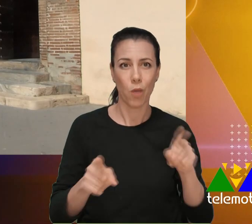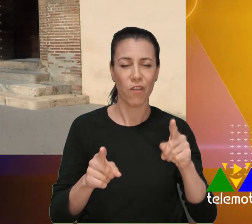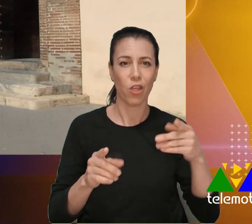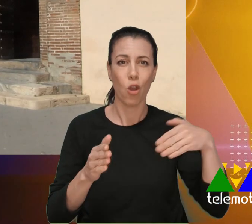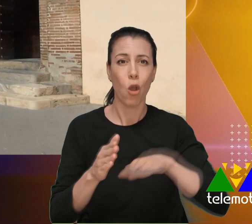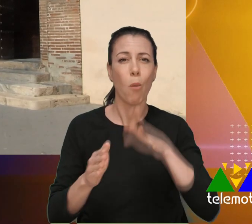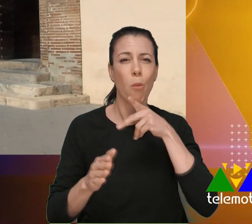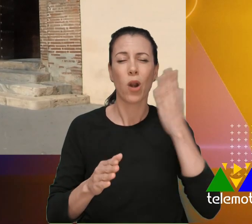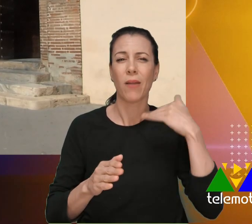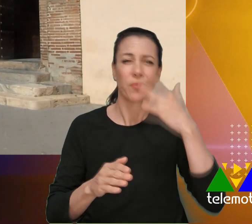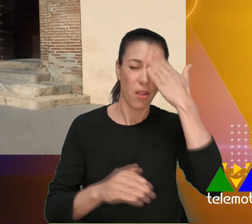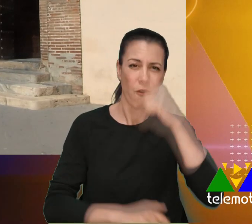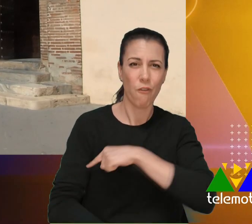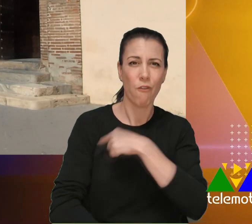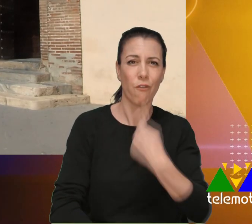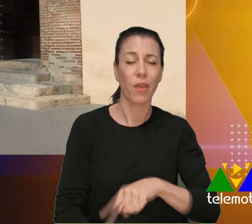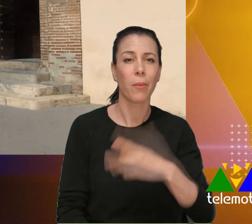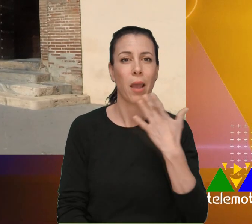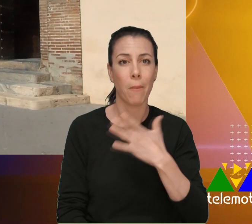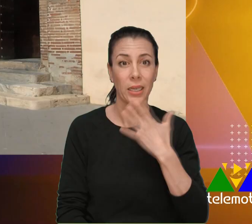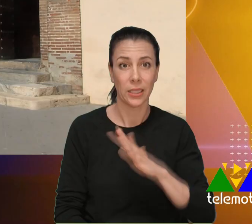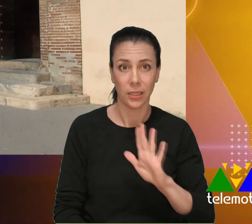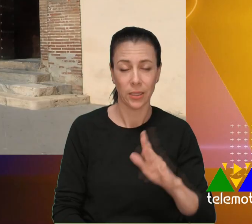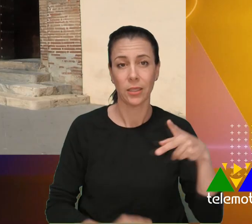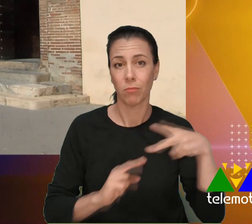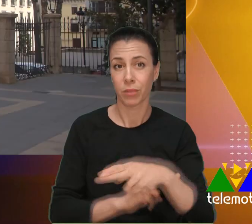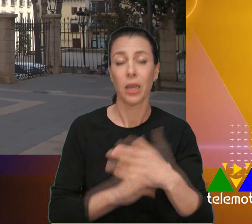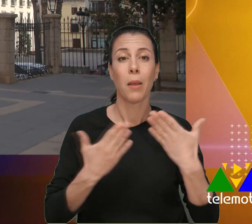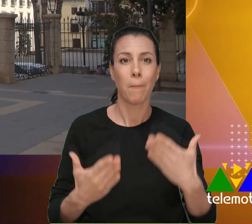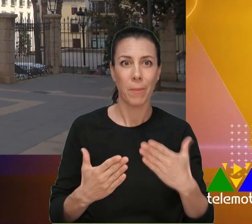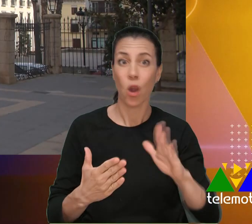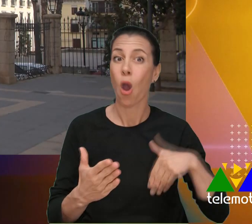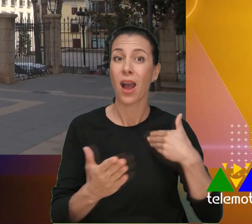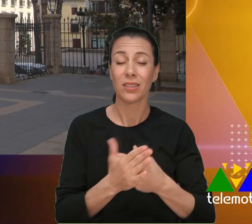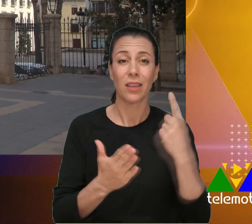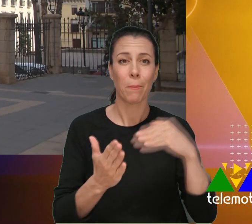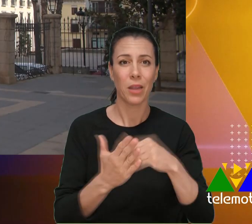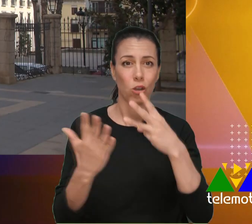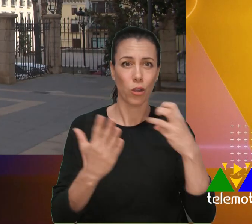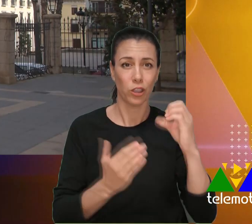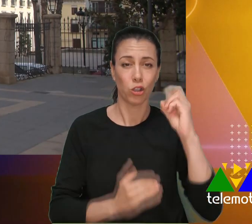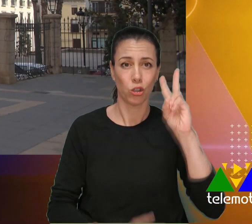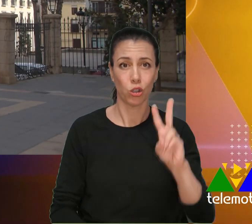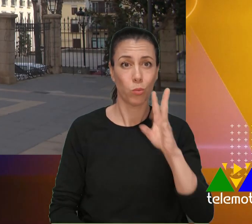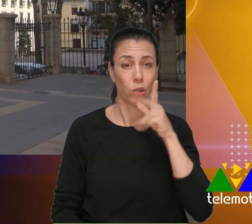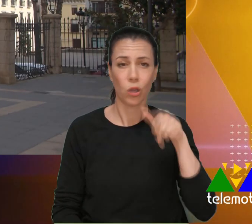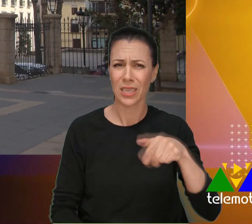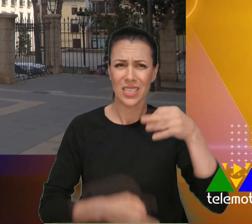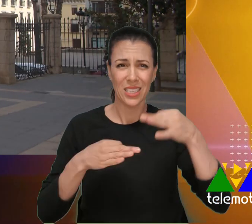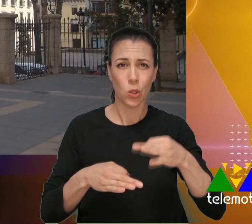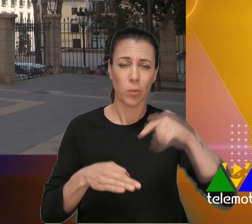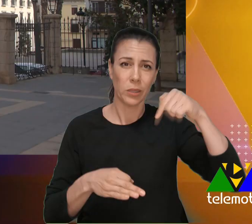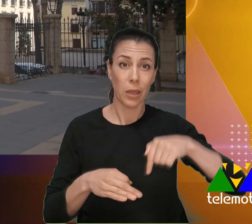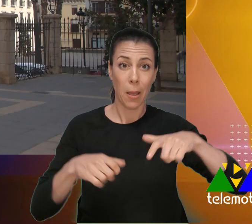de fiebre amarilla. Pero se estuvo enterrando en naves de la iglesia hasta 1802, seguramente de aquí debajo, la